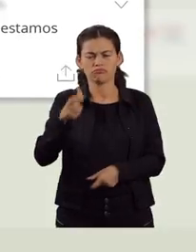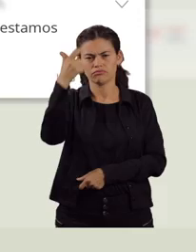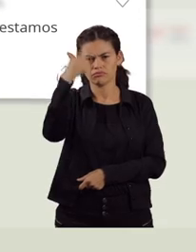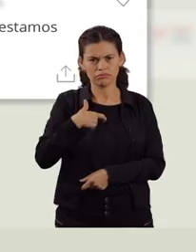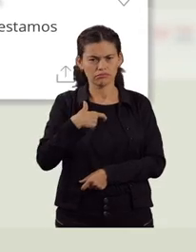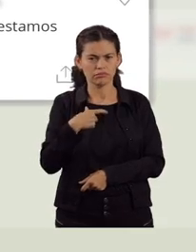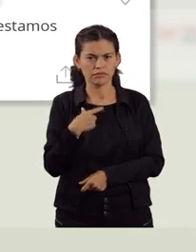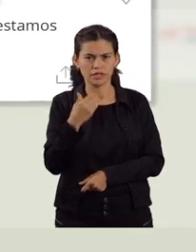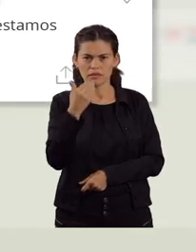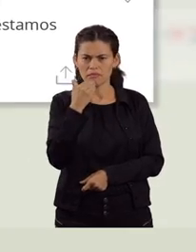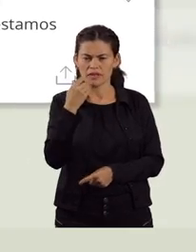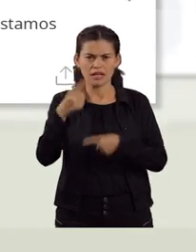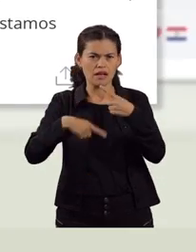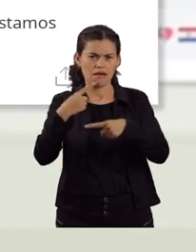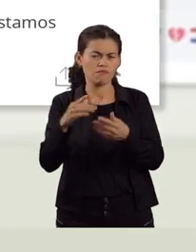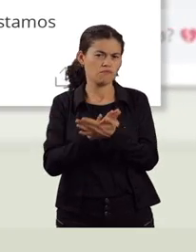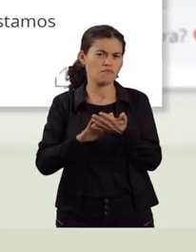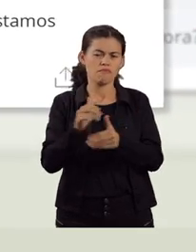y que nada va a cambiar.